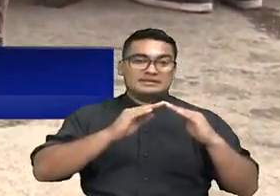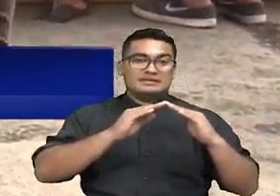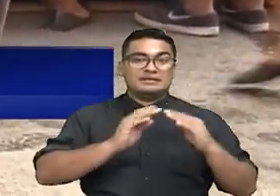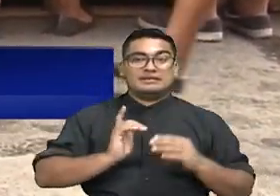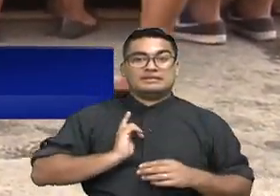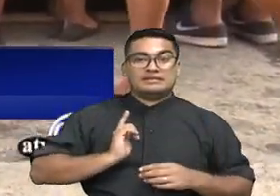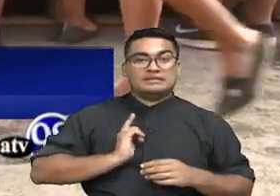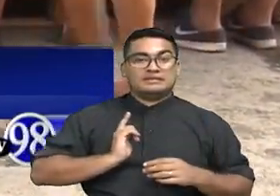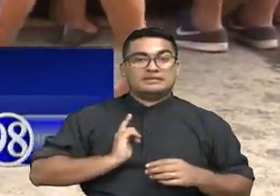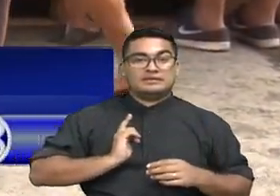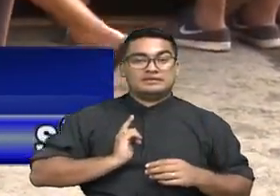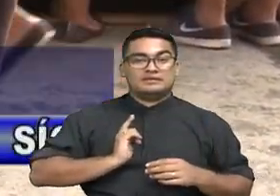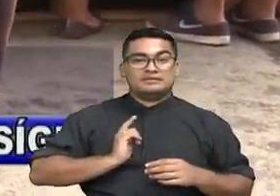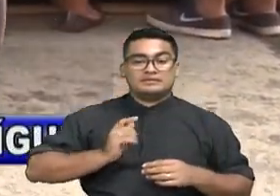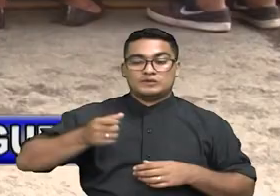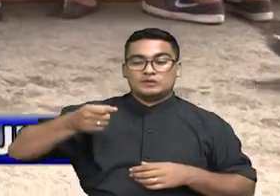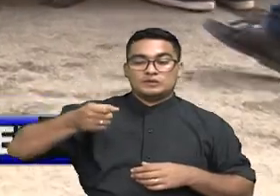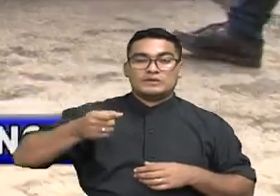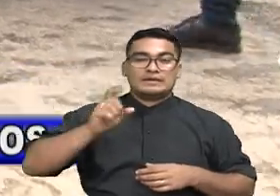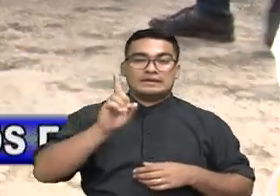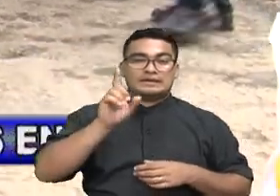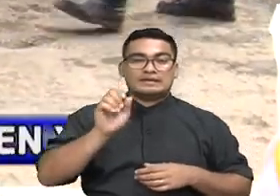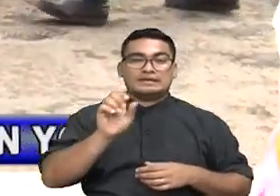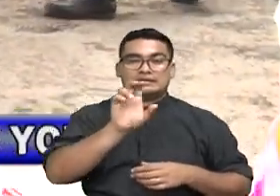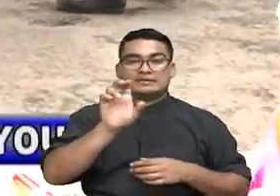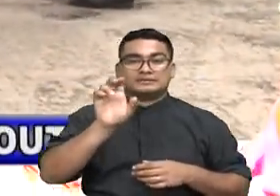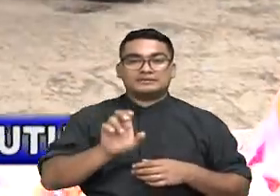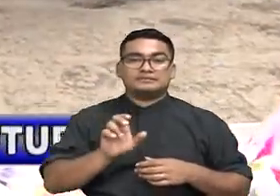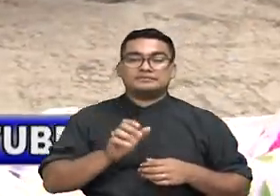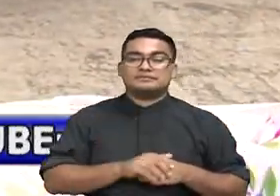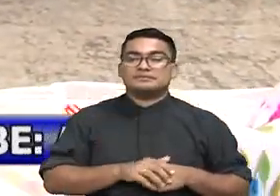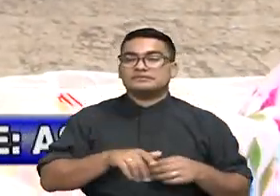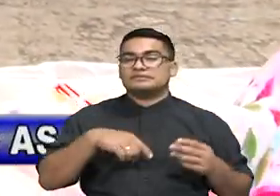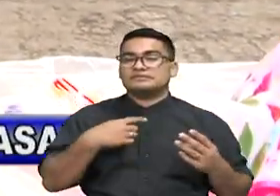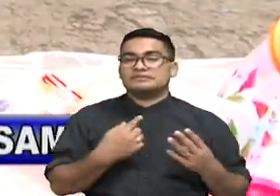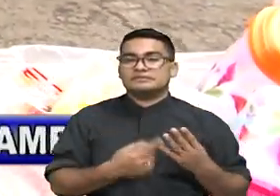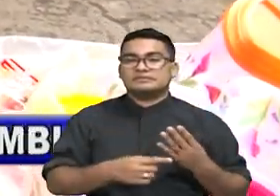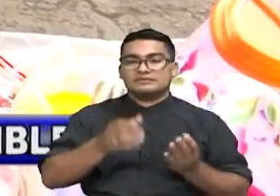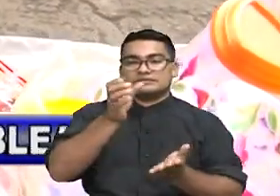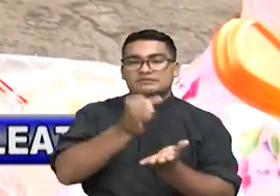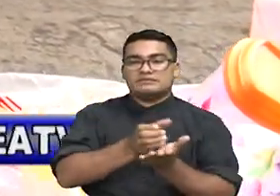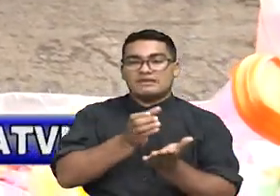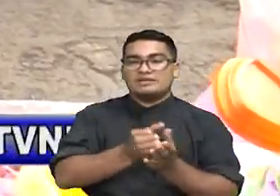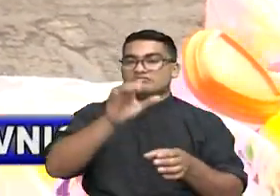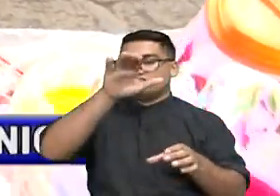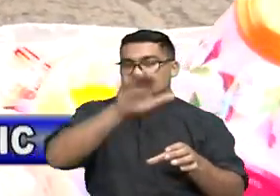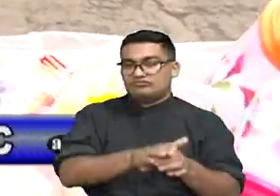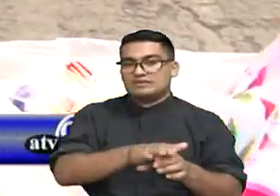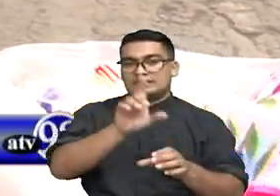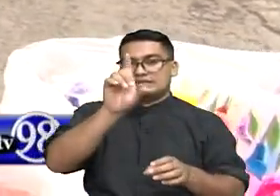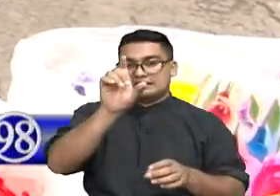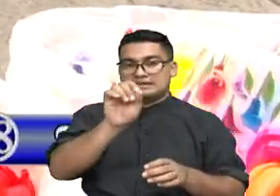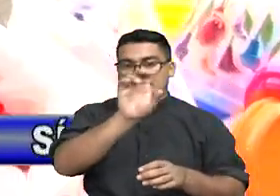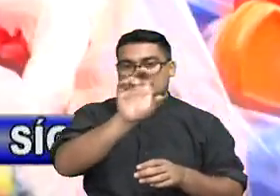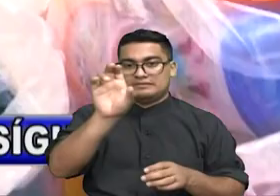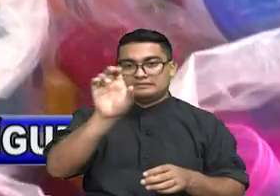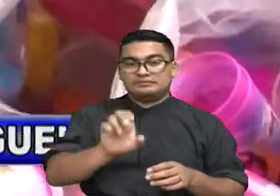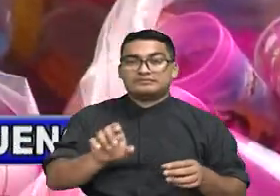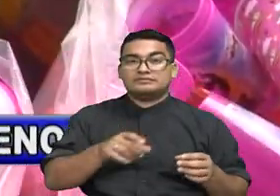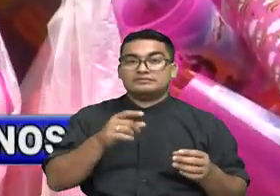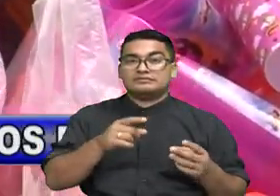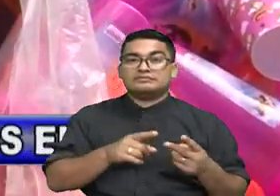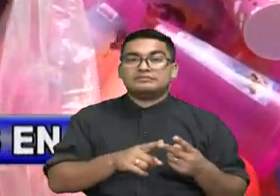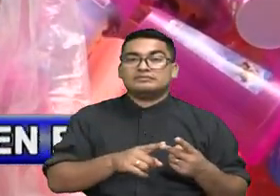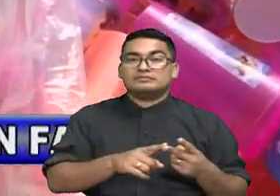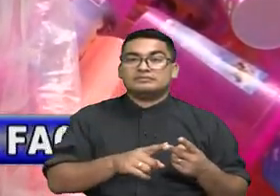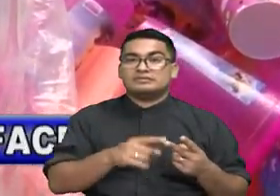Tenemos también pichelitos, le ofrecemos a 10 por docena. Tenemos también estos vasos con tapa, le ofrecemos a 10. Este tipo también, que sale con